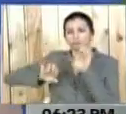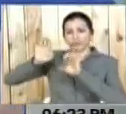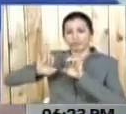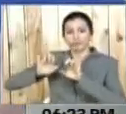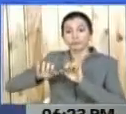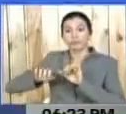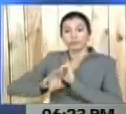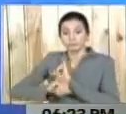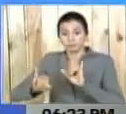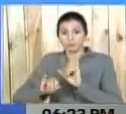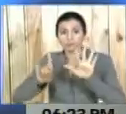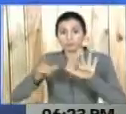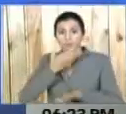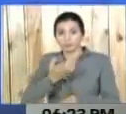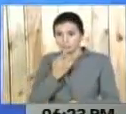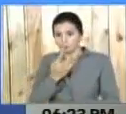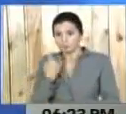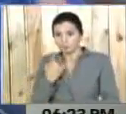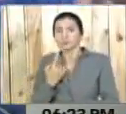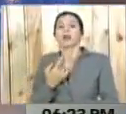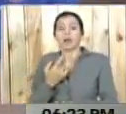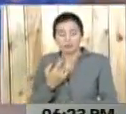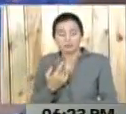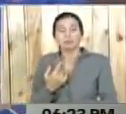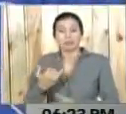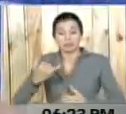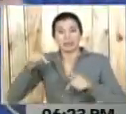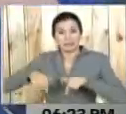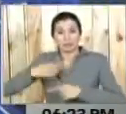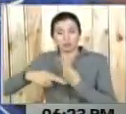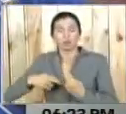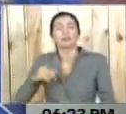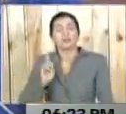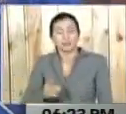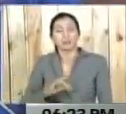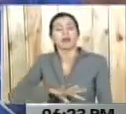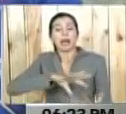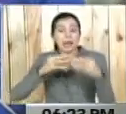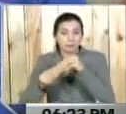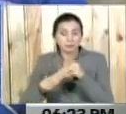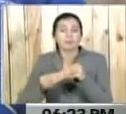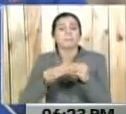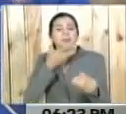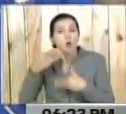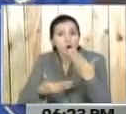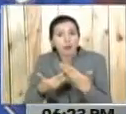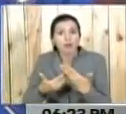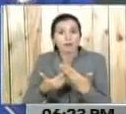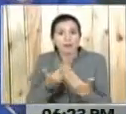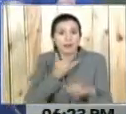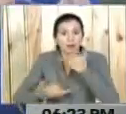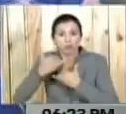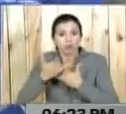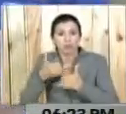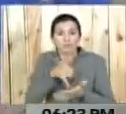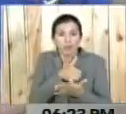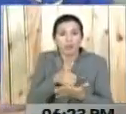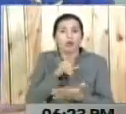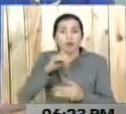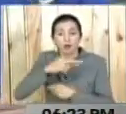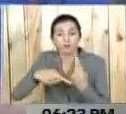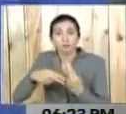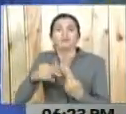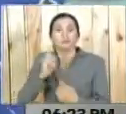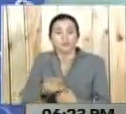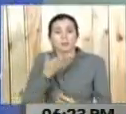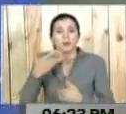y nosotros la hemos hecho. Hay que corregir lo que hay que corregir, rectificar lo que hay que rectificar, mejorar lo que tengan que mejorar. Pero claramente hubo una oferta